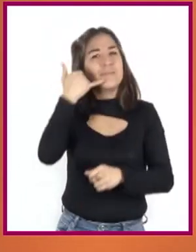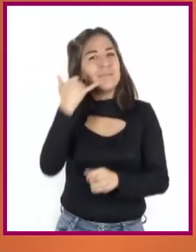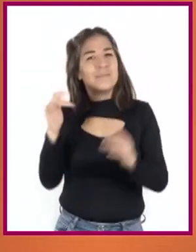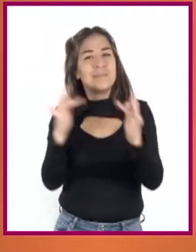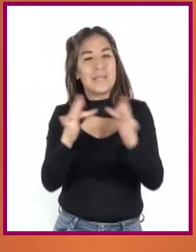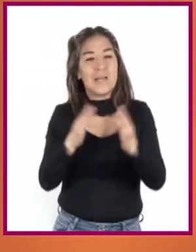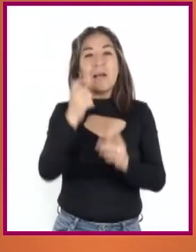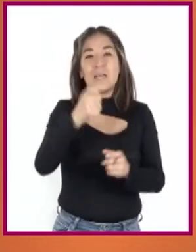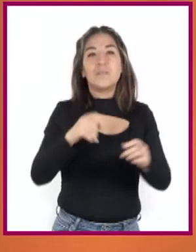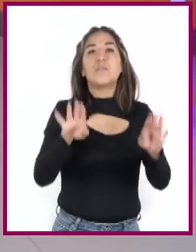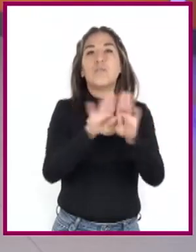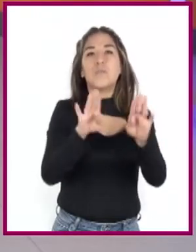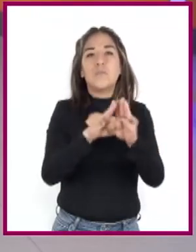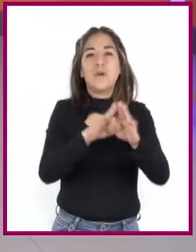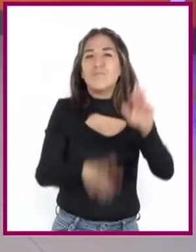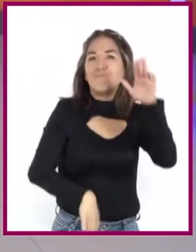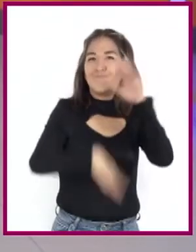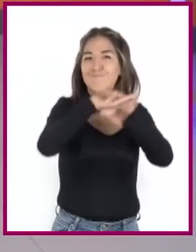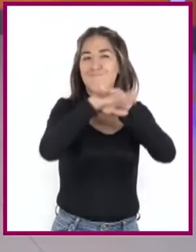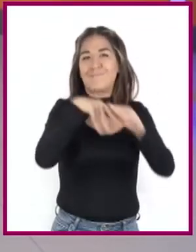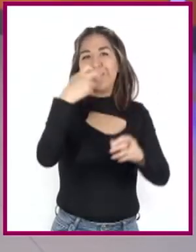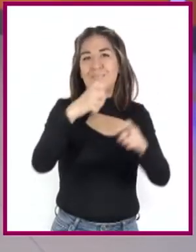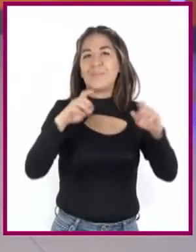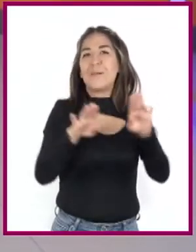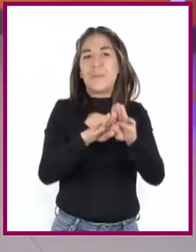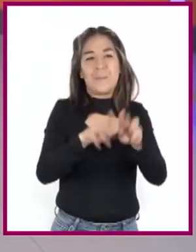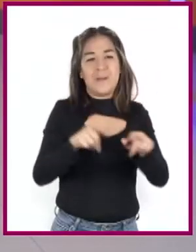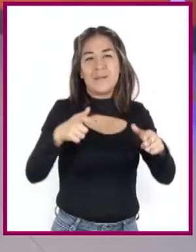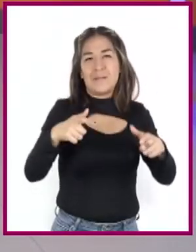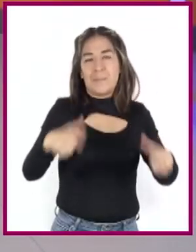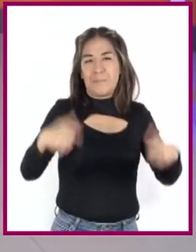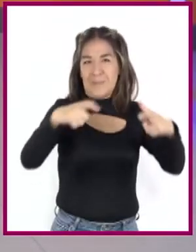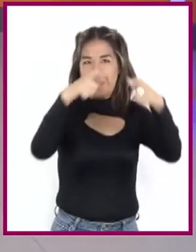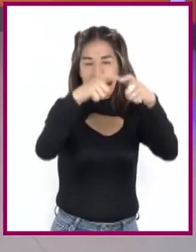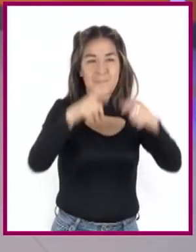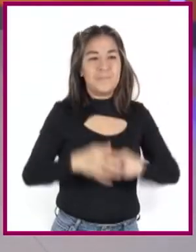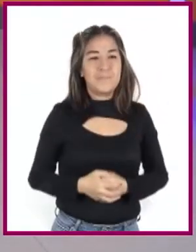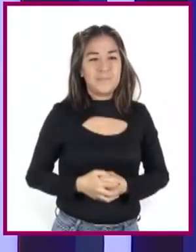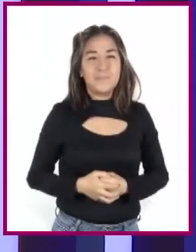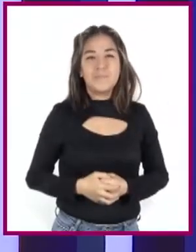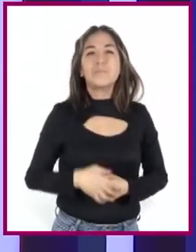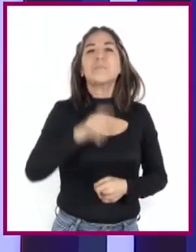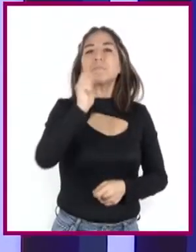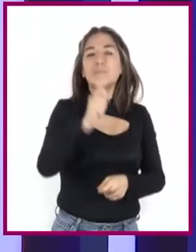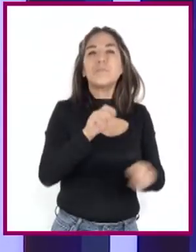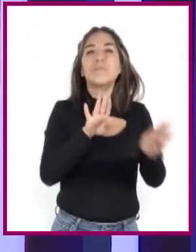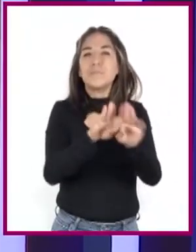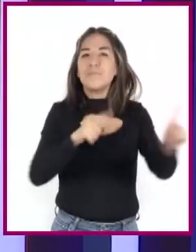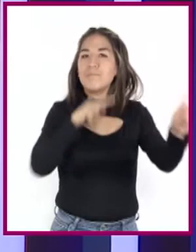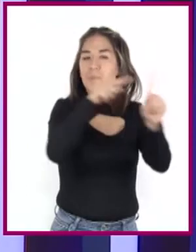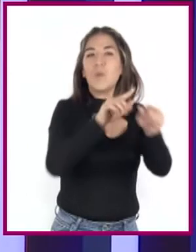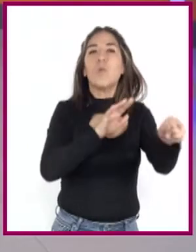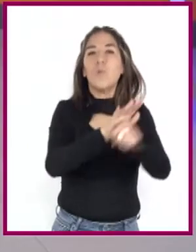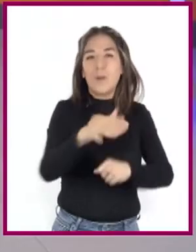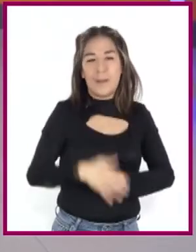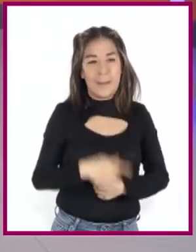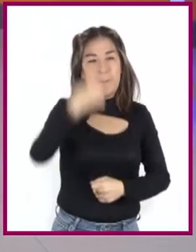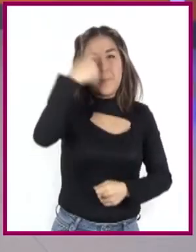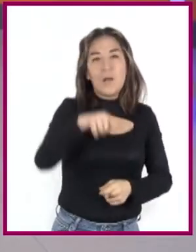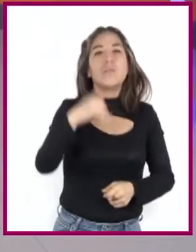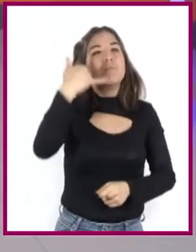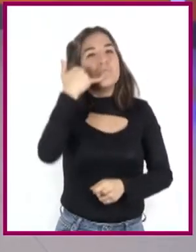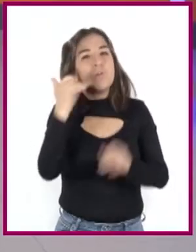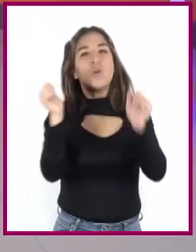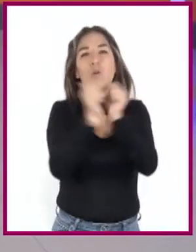la pirámide económica. Los teléfonos móviles son usados para una variedad de propósitos, tales como mantener el contacto